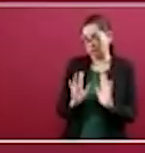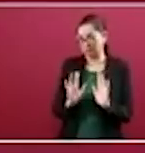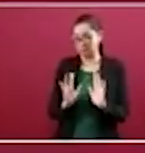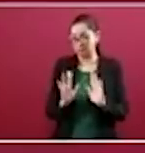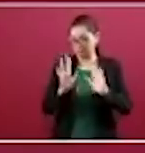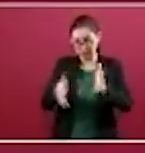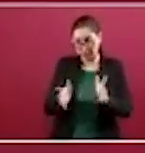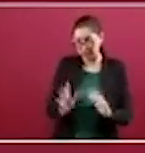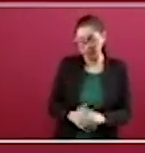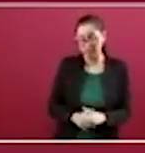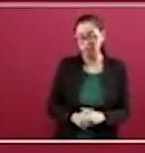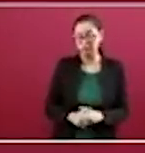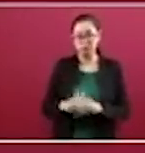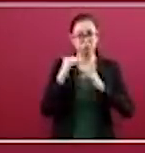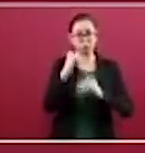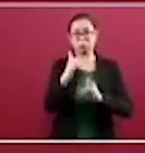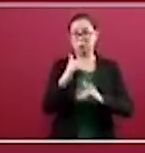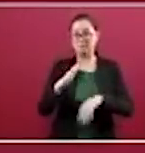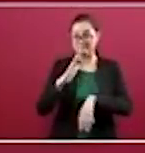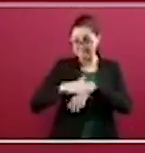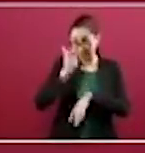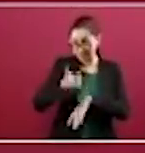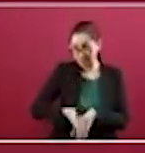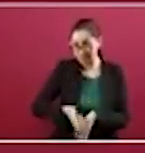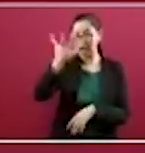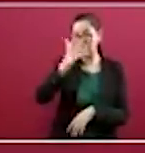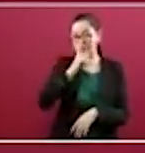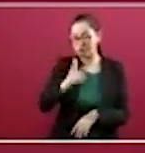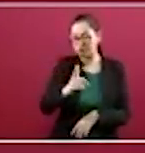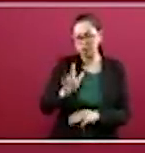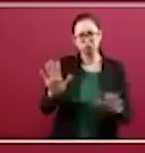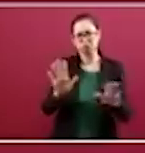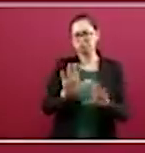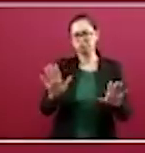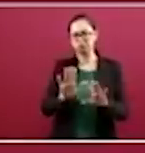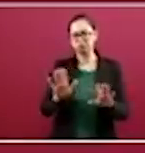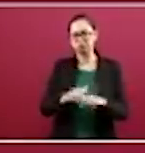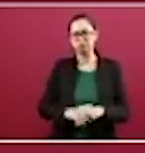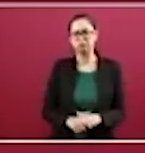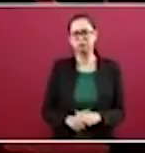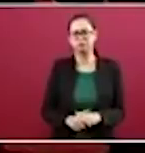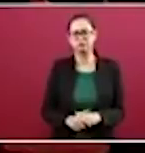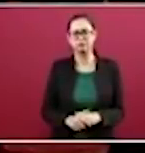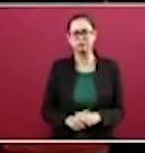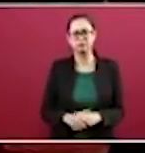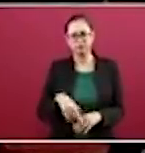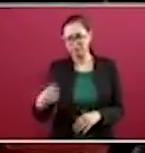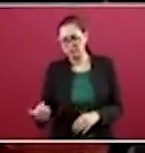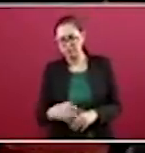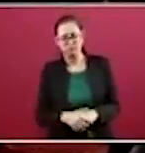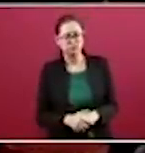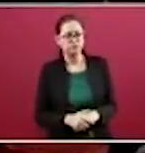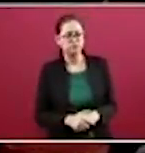aumentar el precio de la luz en términos reales. La otra pregunta era, ¿cuál va a ser la postura de su